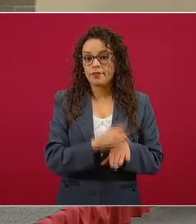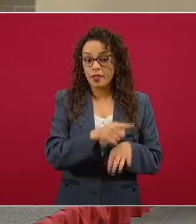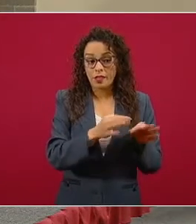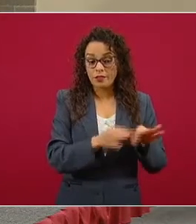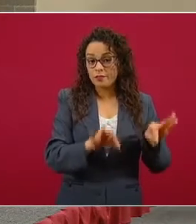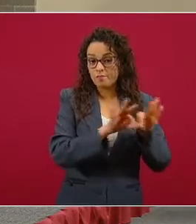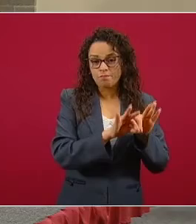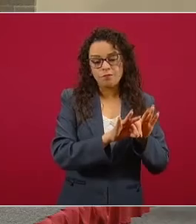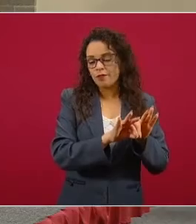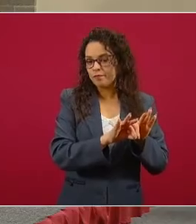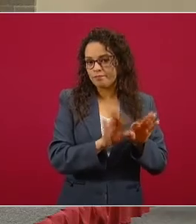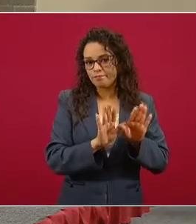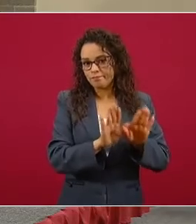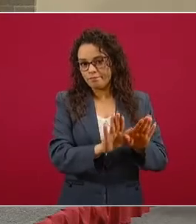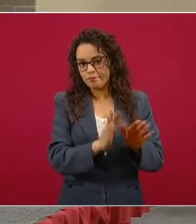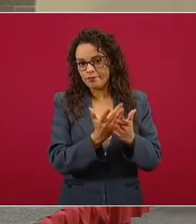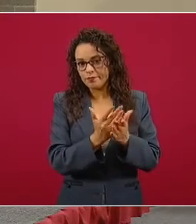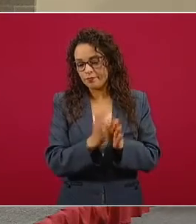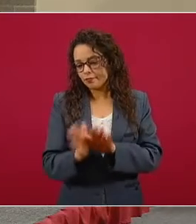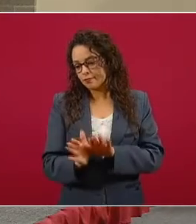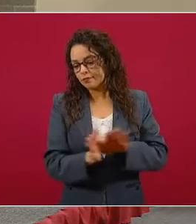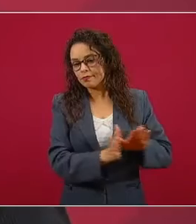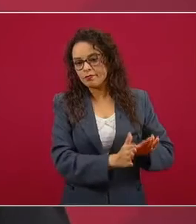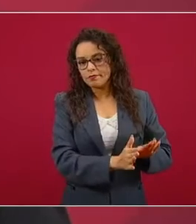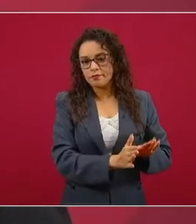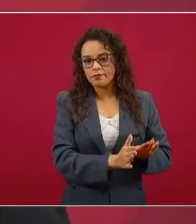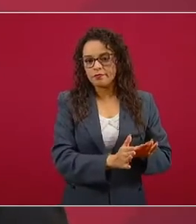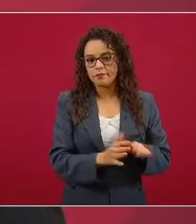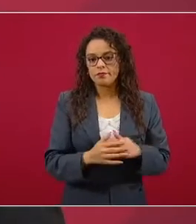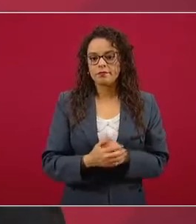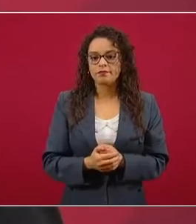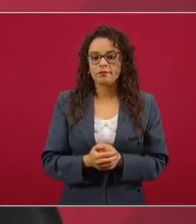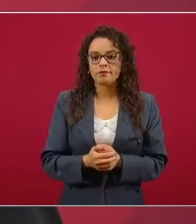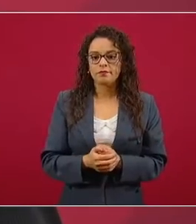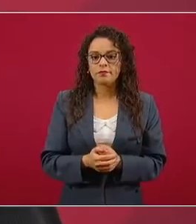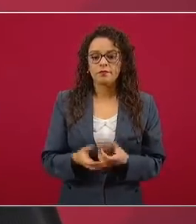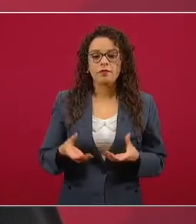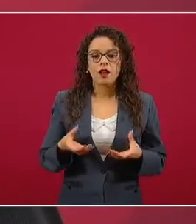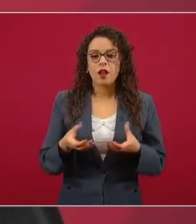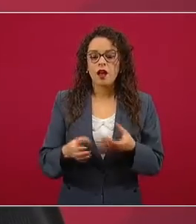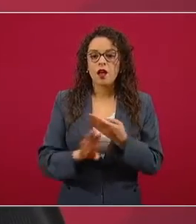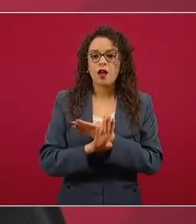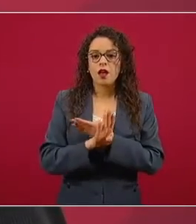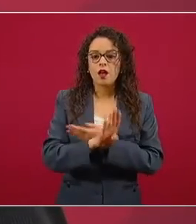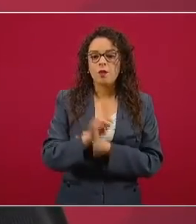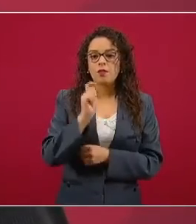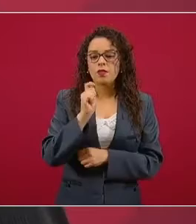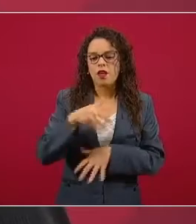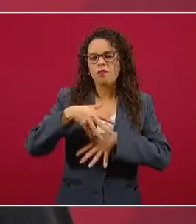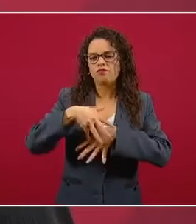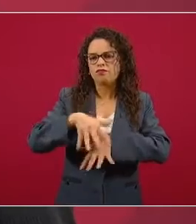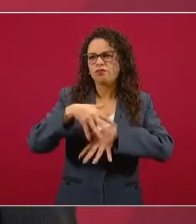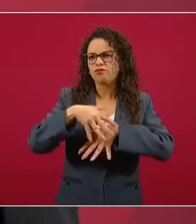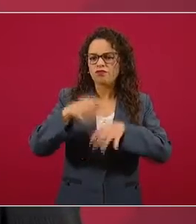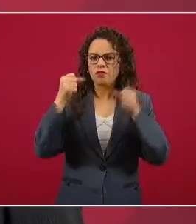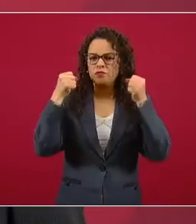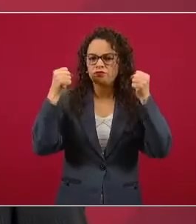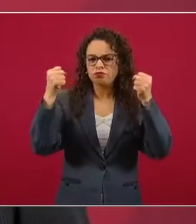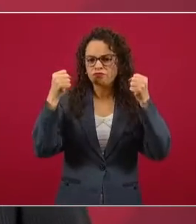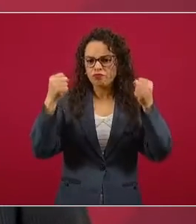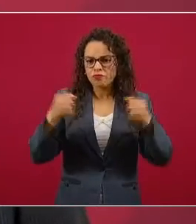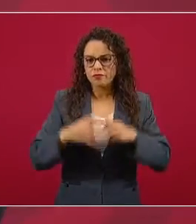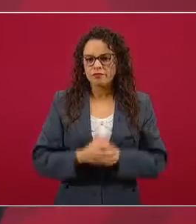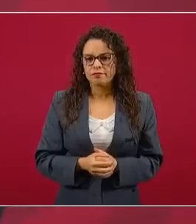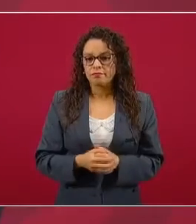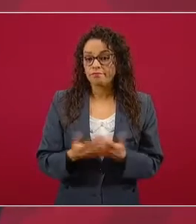cierran filas y no hay protestas en las calles de médicos,